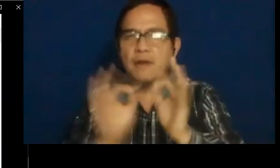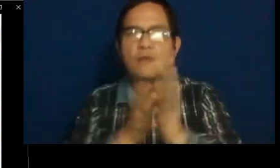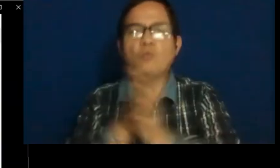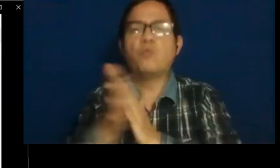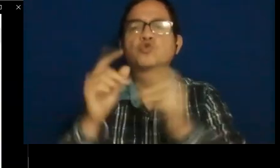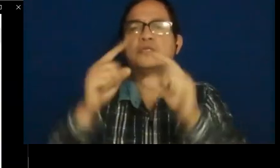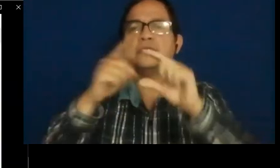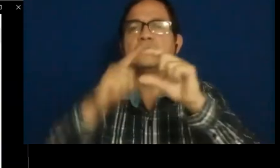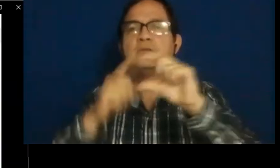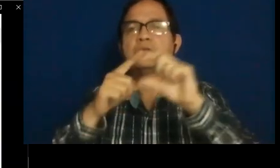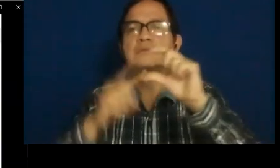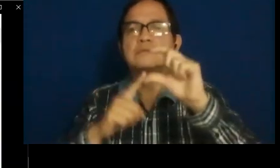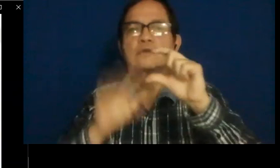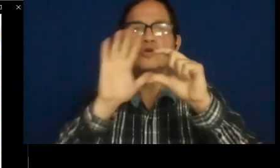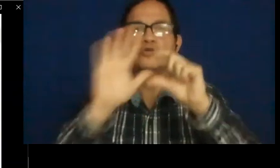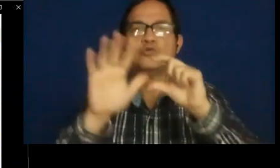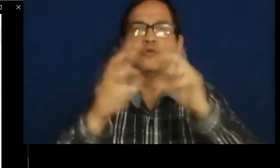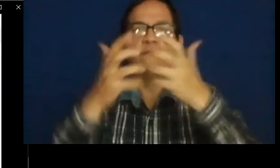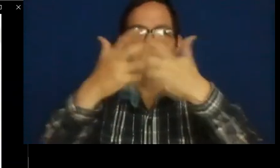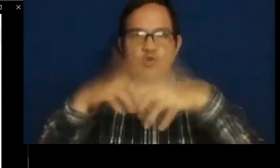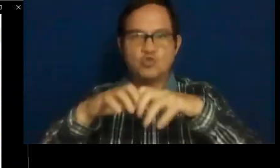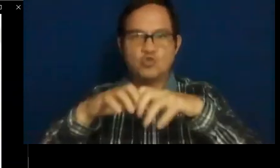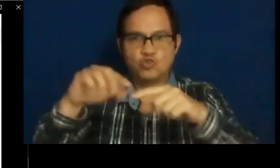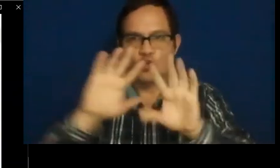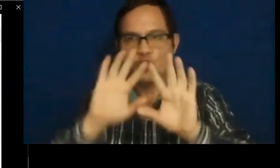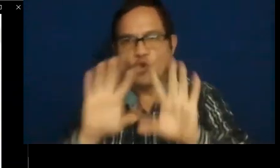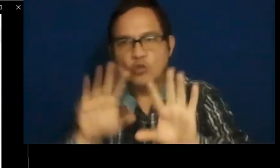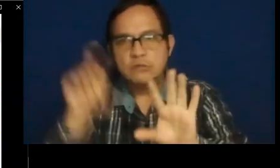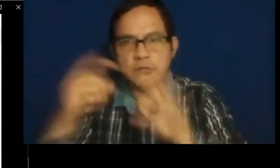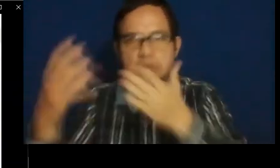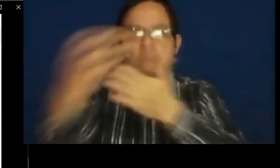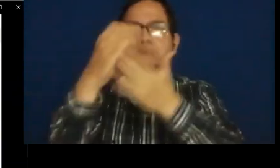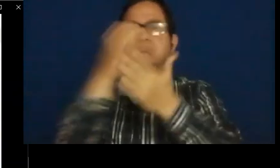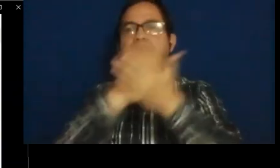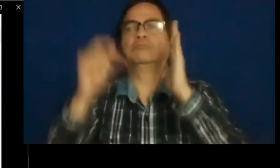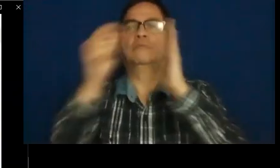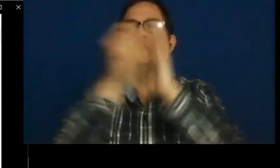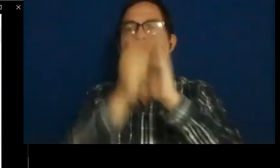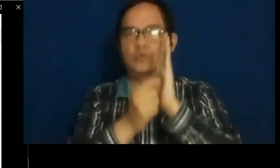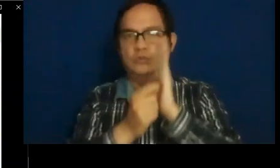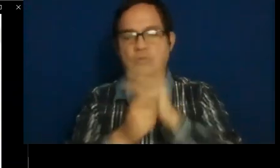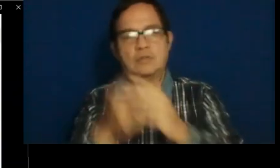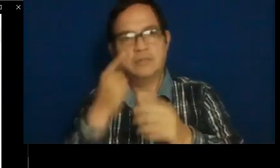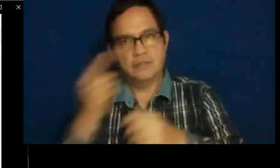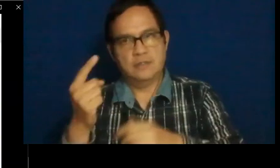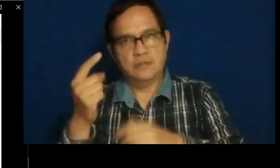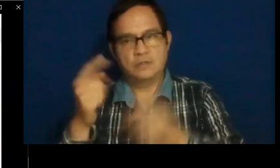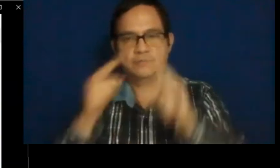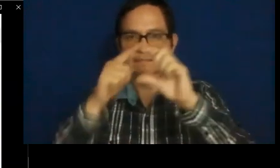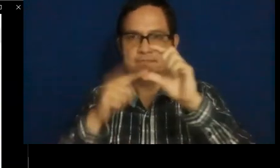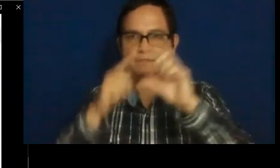la ecuación de la función que me recoge esos puntos. ¿Listo? Vamos a obtener una